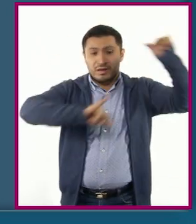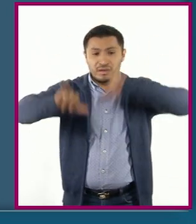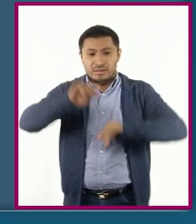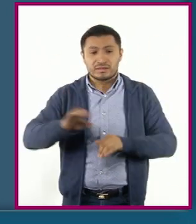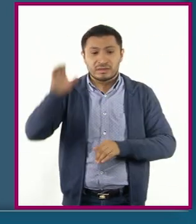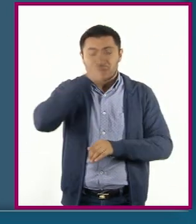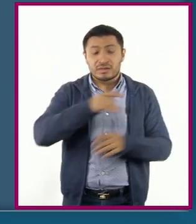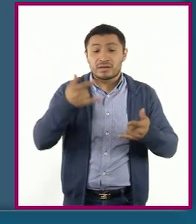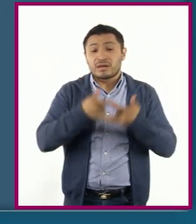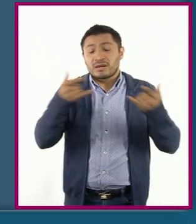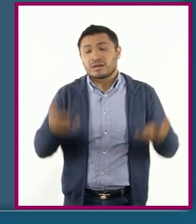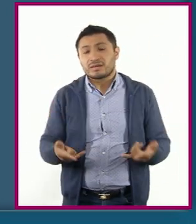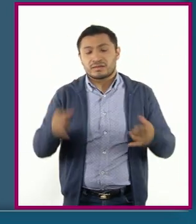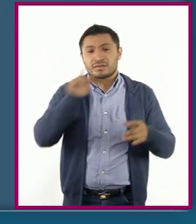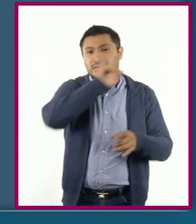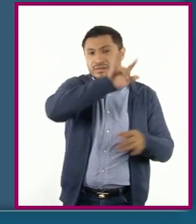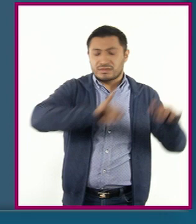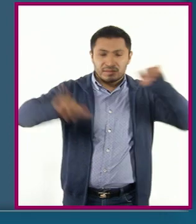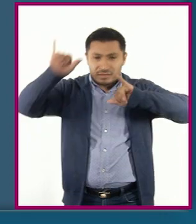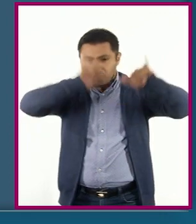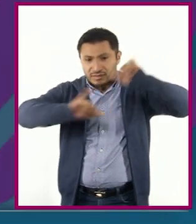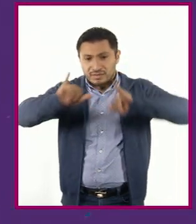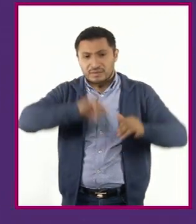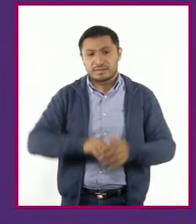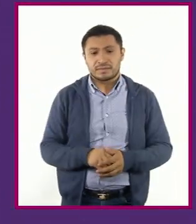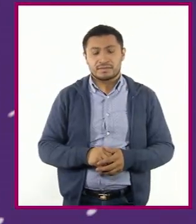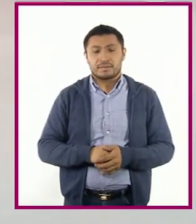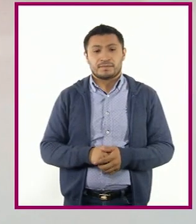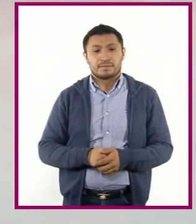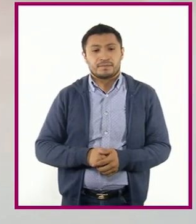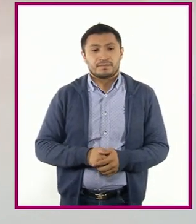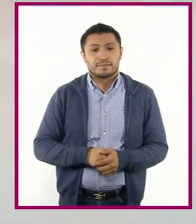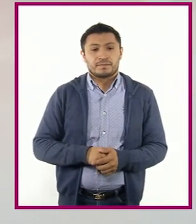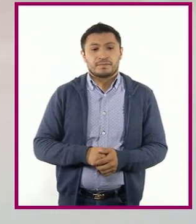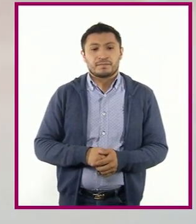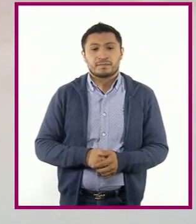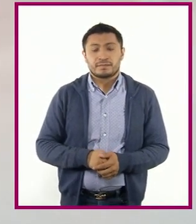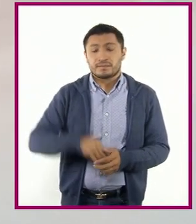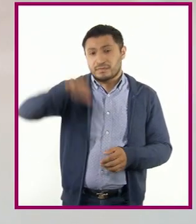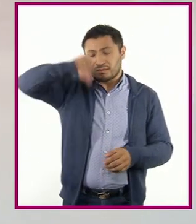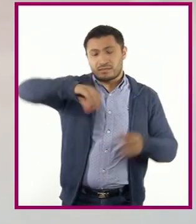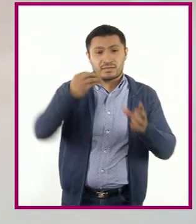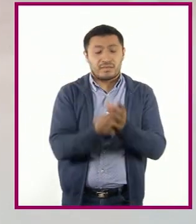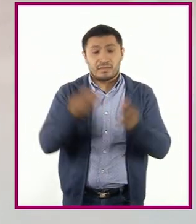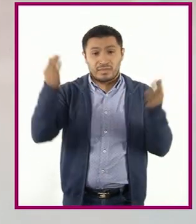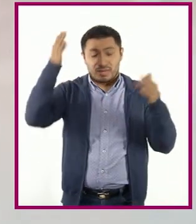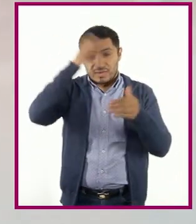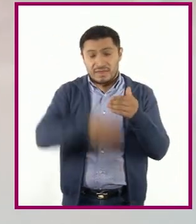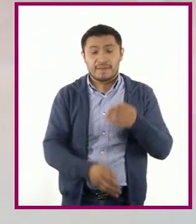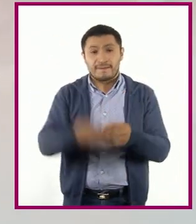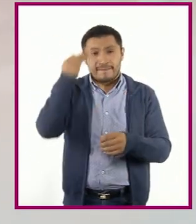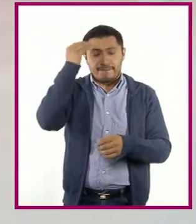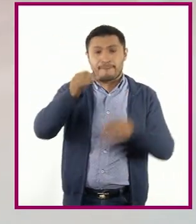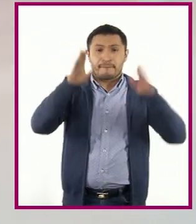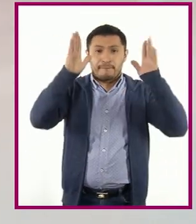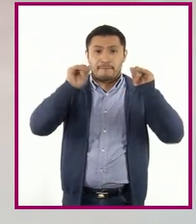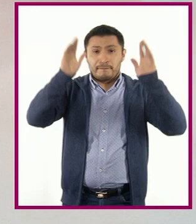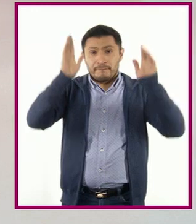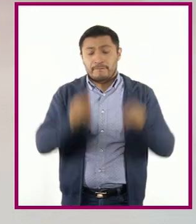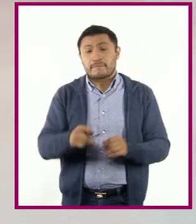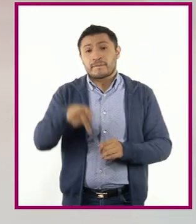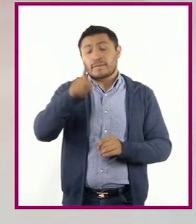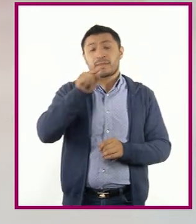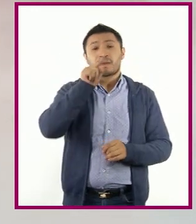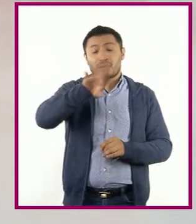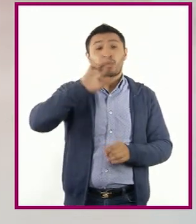la cantidad de átomos que se necesitan para que las moléculas sean eléctricamente neutras. Cabe señalar que cuando